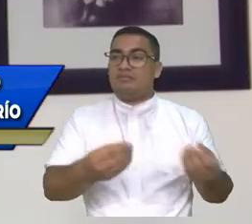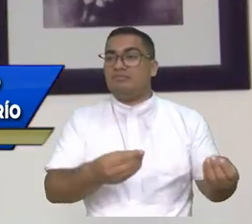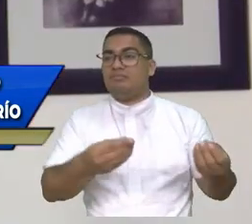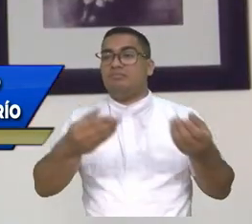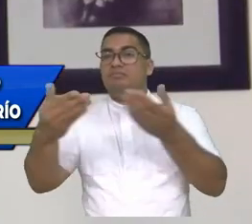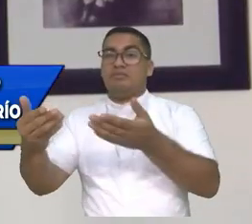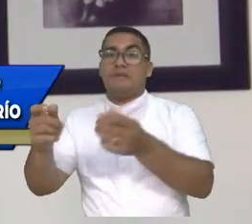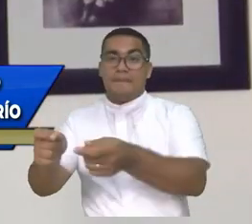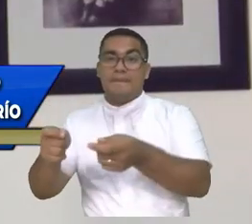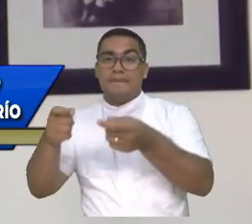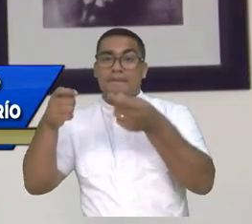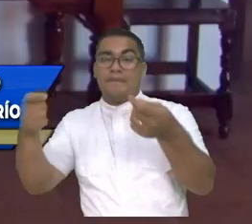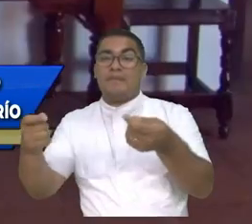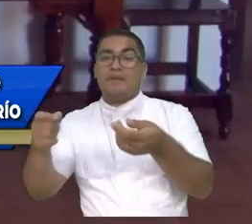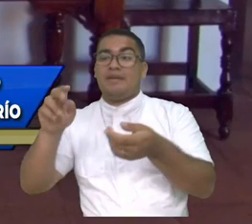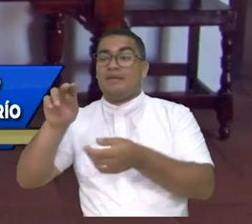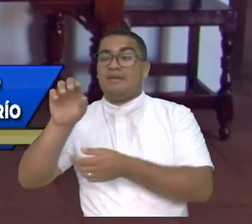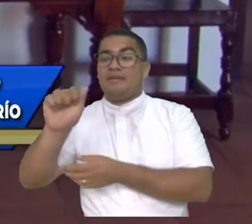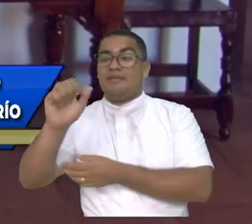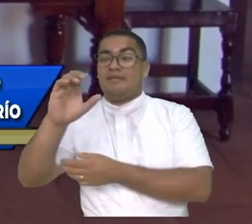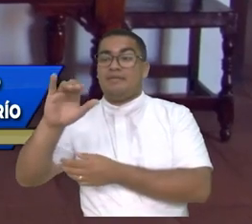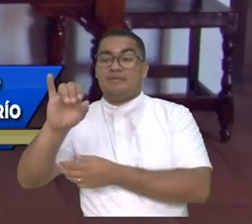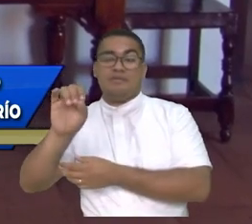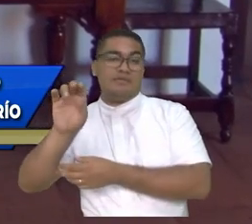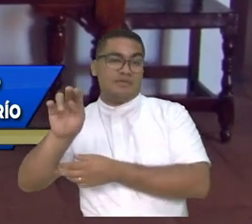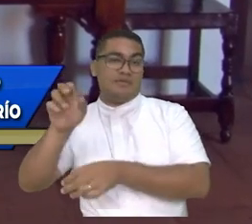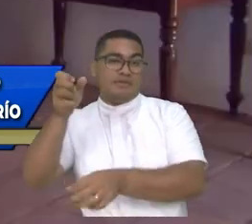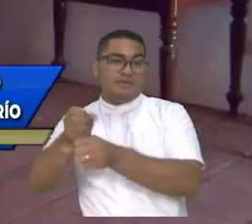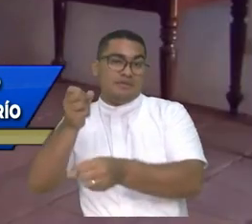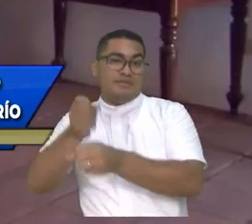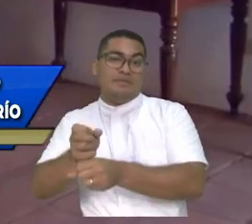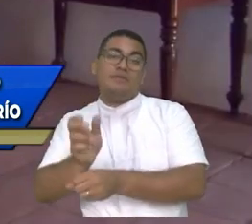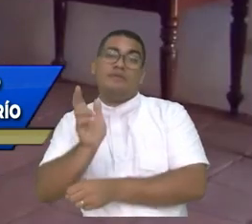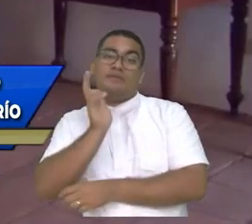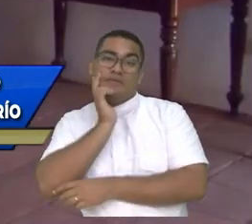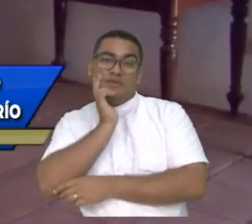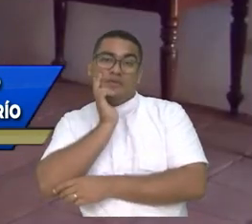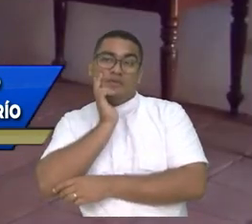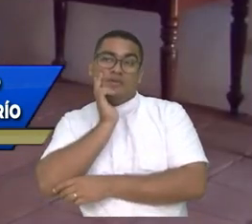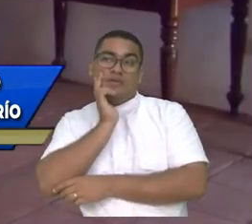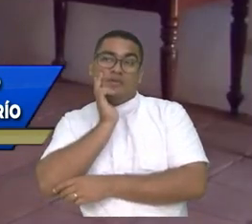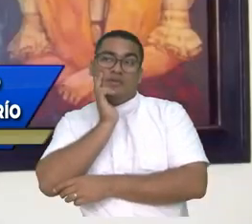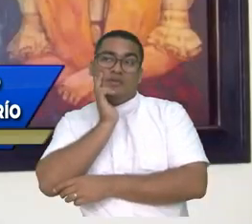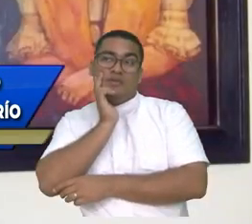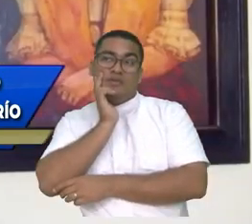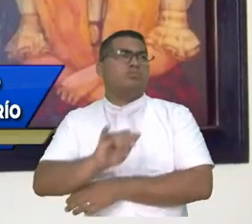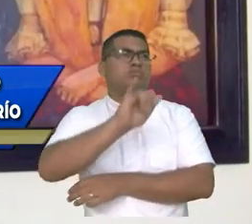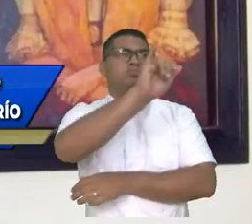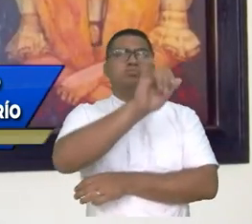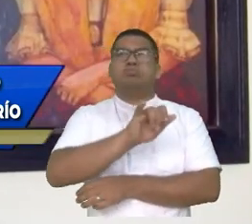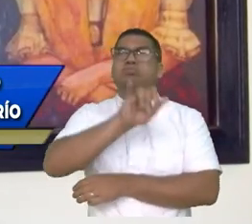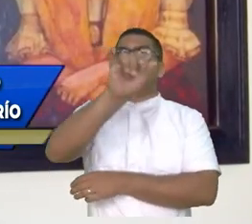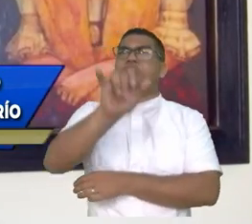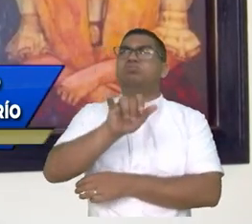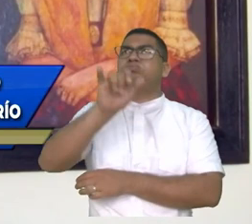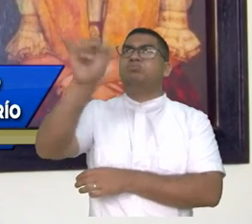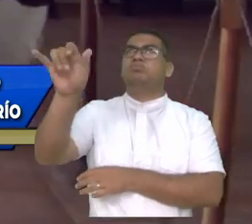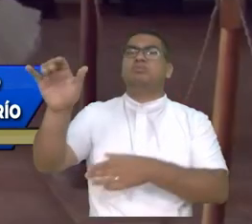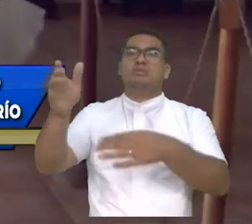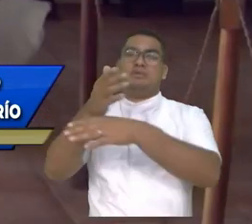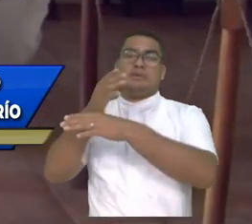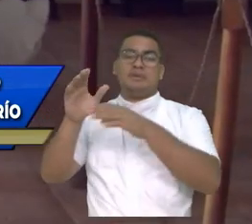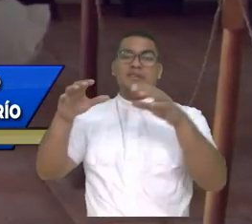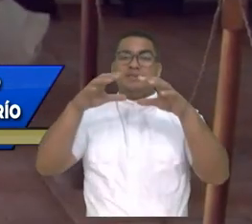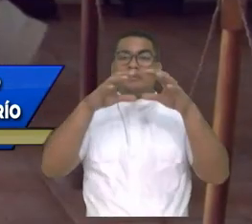nación. Y parte de ese trabajo de Rubén fue el que lo hizo viajar por todo el mundo, porque donde